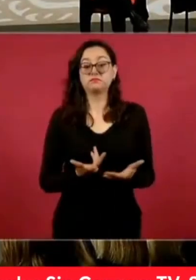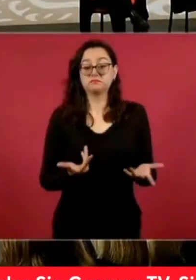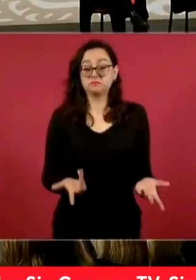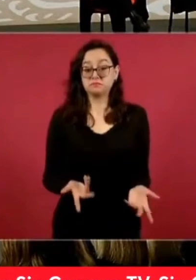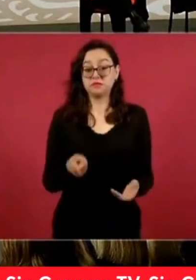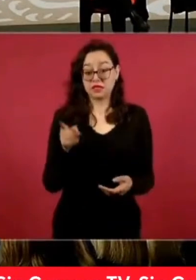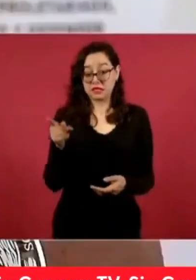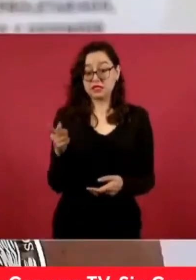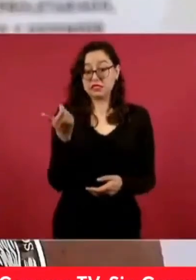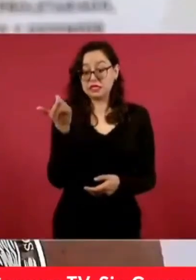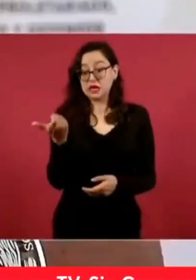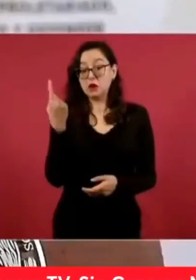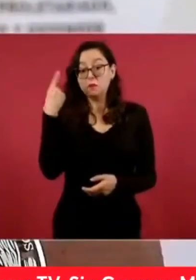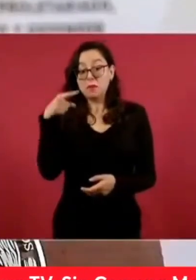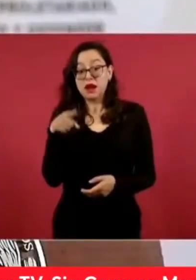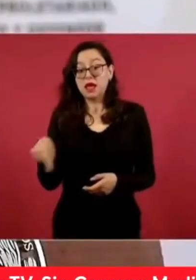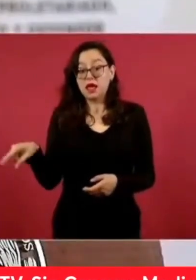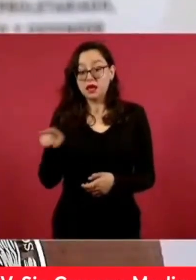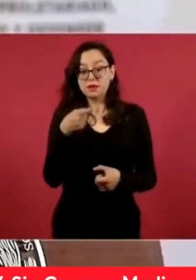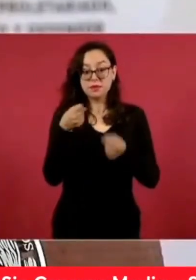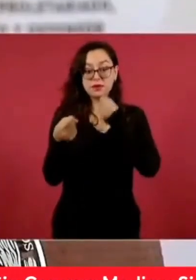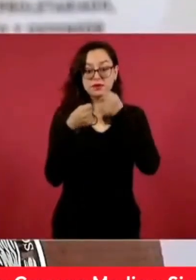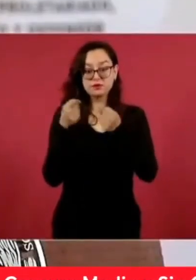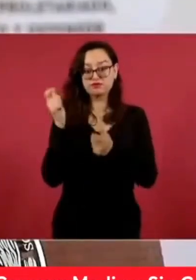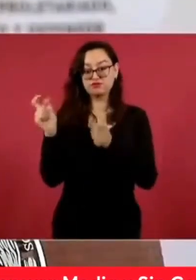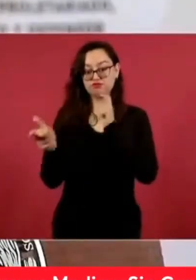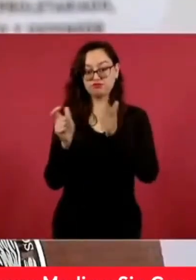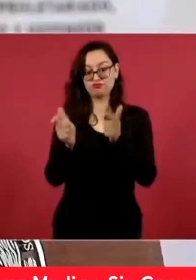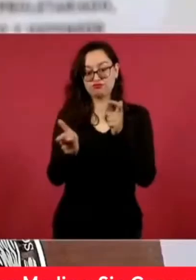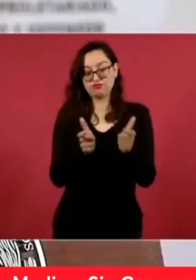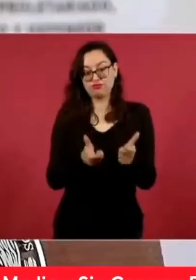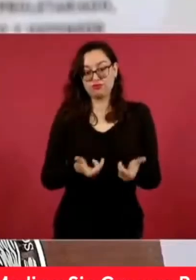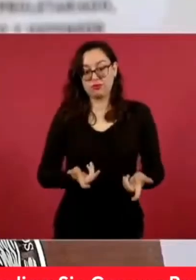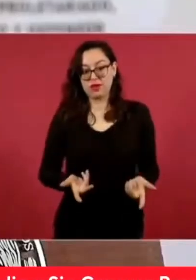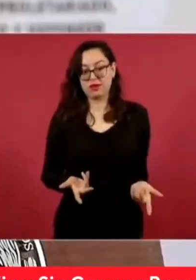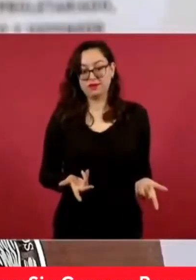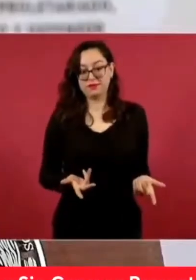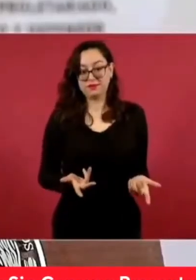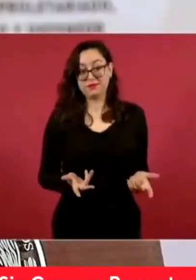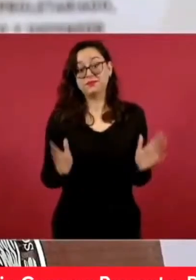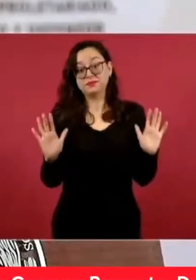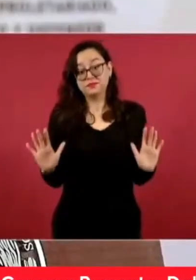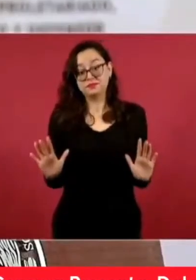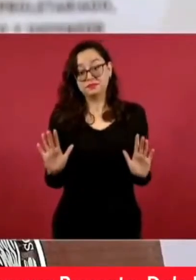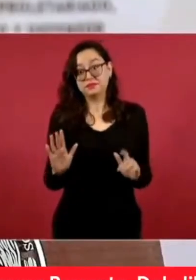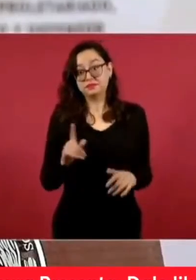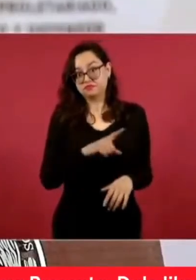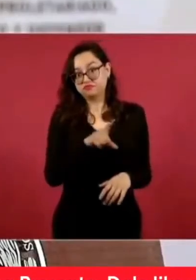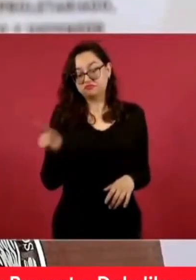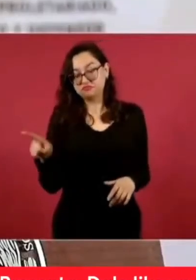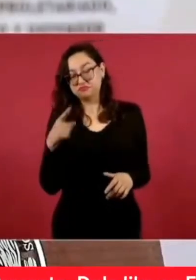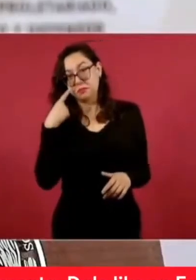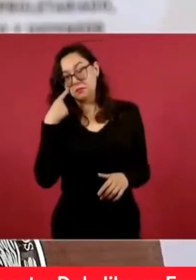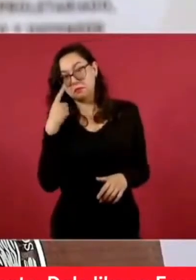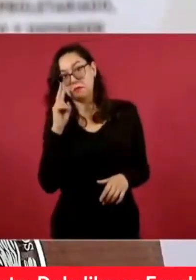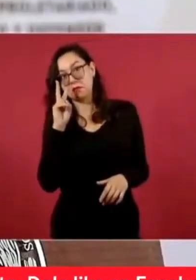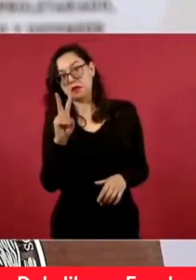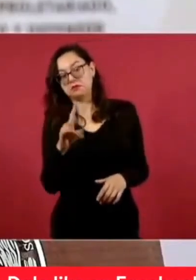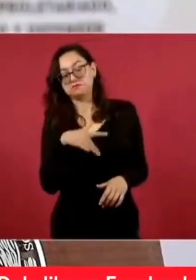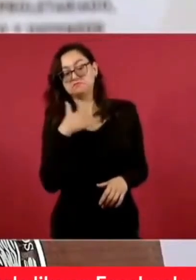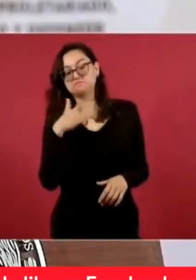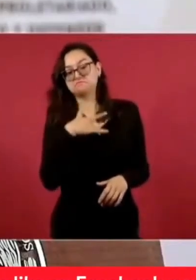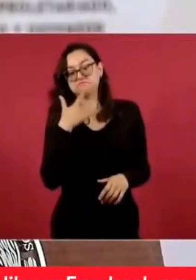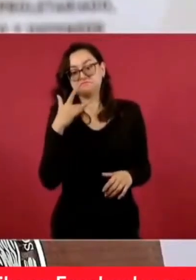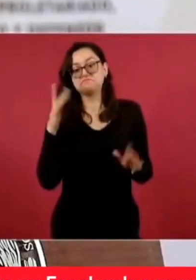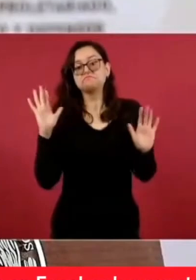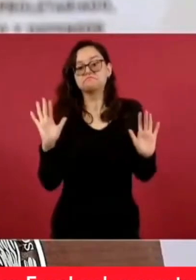Mola y Víctor Trujillo. Hasta aquí esto, que cada quien saque sus conclusiones y repetimos,